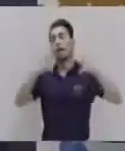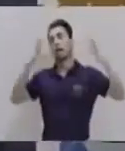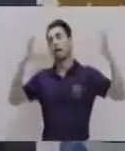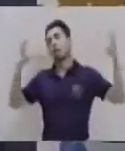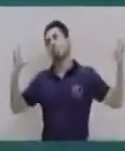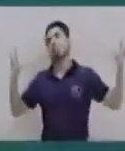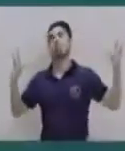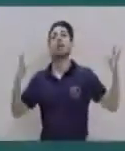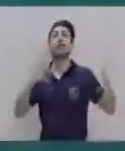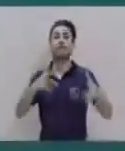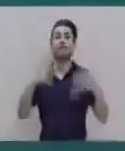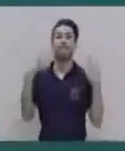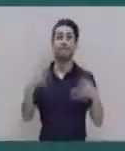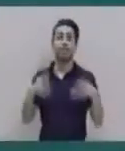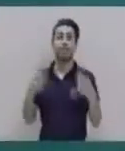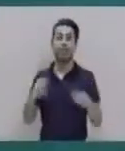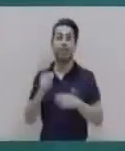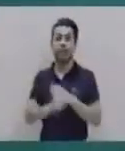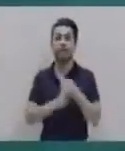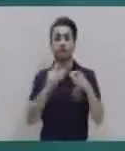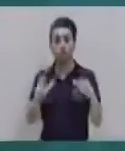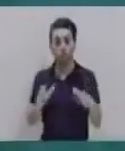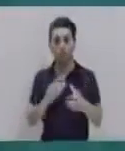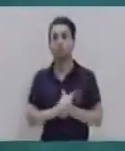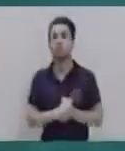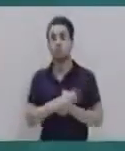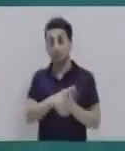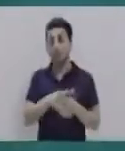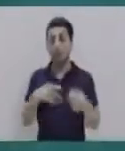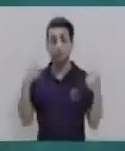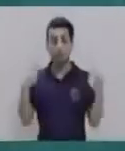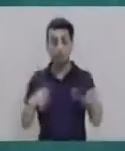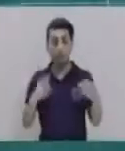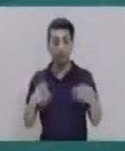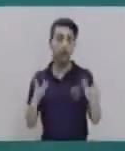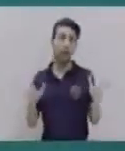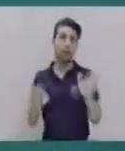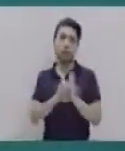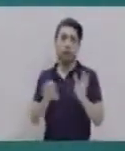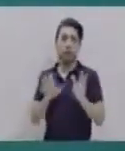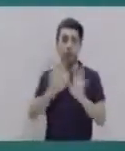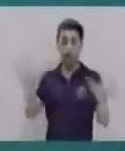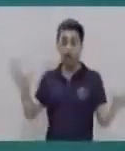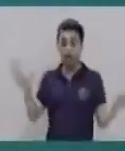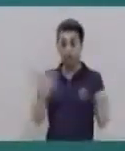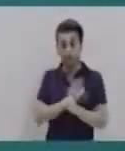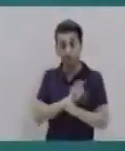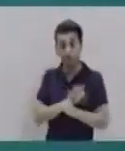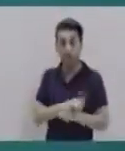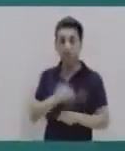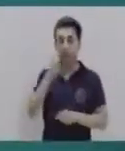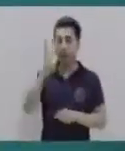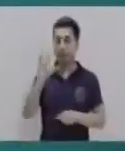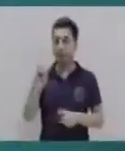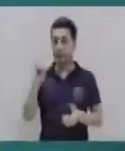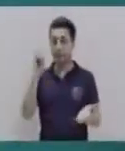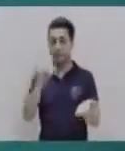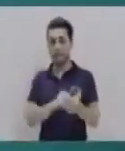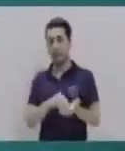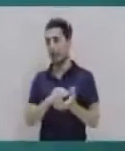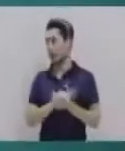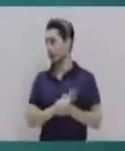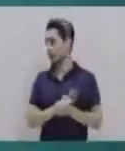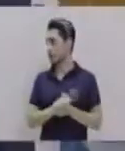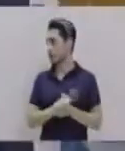vender fruta, ¿sí? Sí. Logró vender, por ejemplo, 30,000. Fue